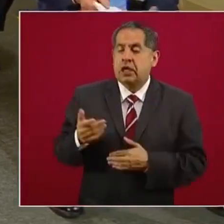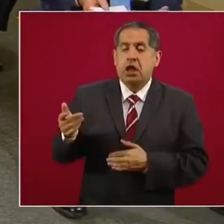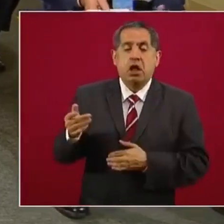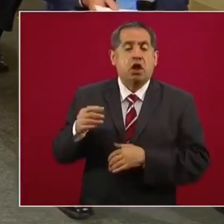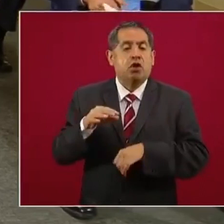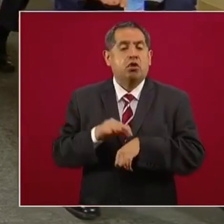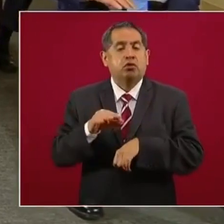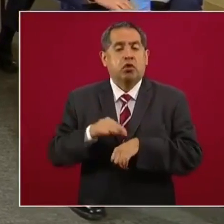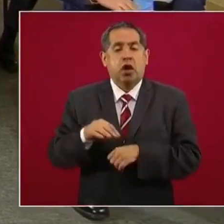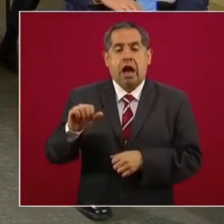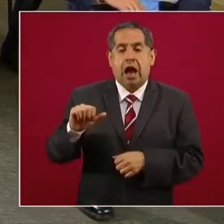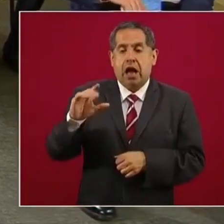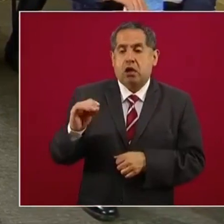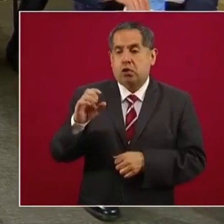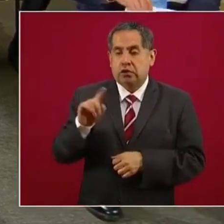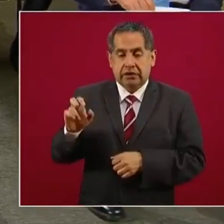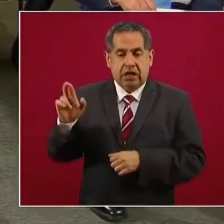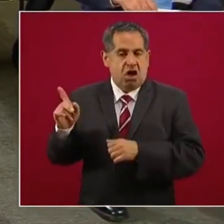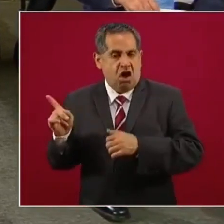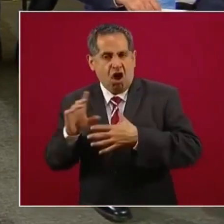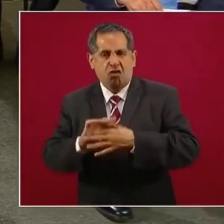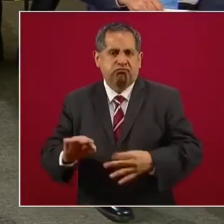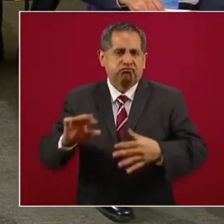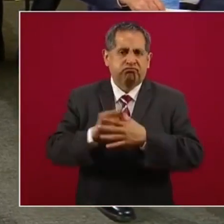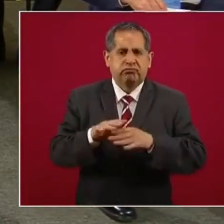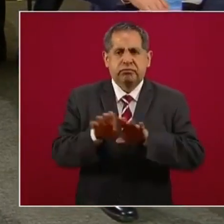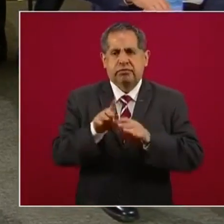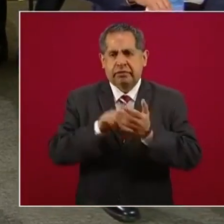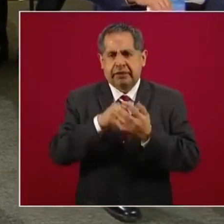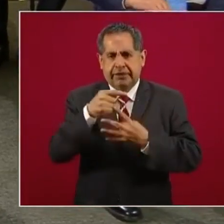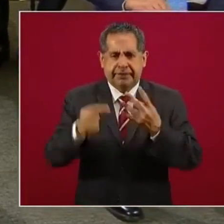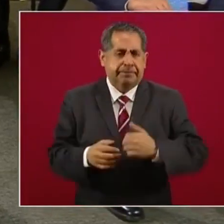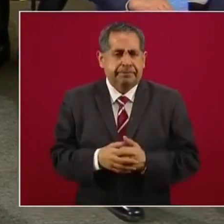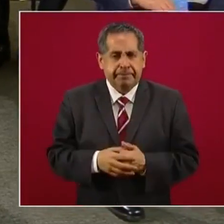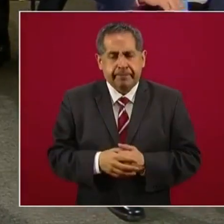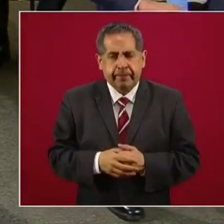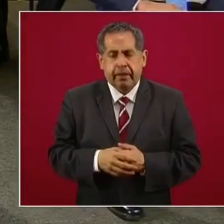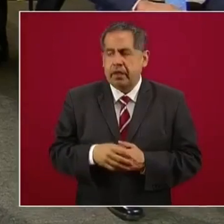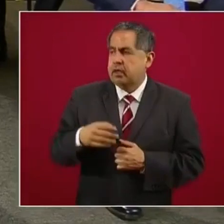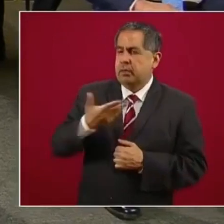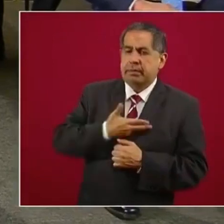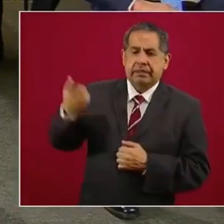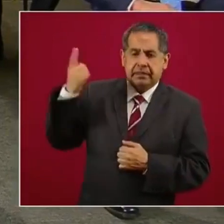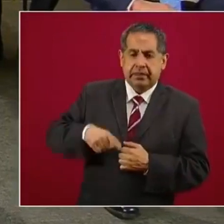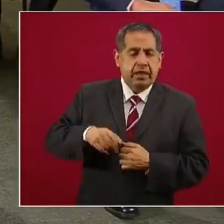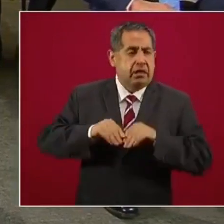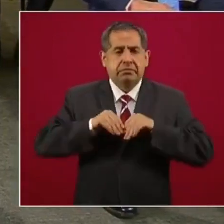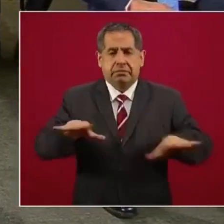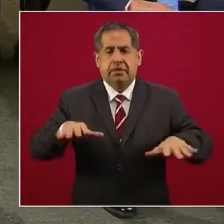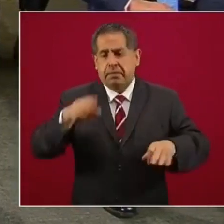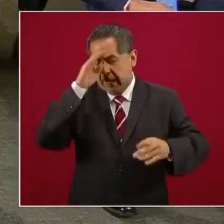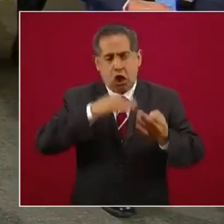bueno, de todo lo que hay que hablar en torno a esta vacuna. Las instrucciones, solo diría la instrucción del señor presidente, que sea universal, de